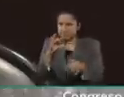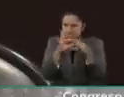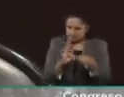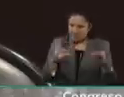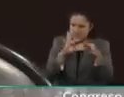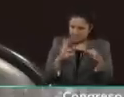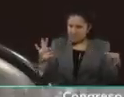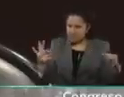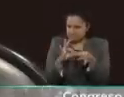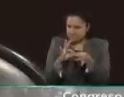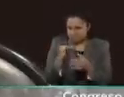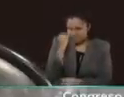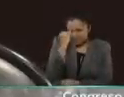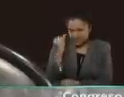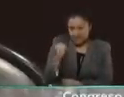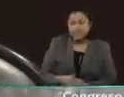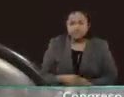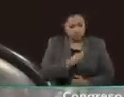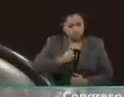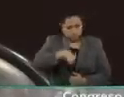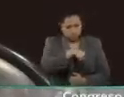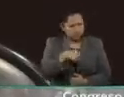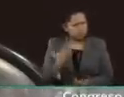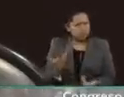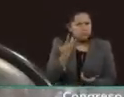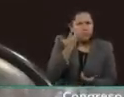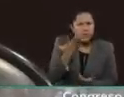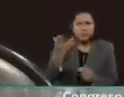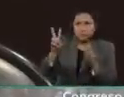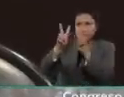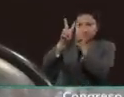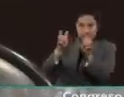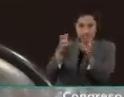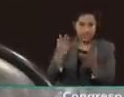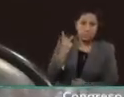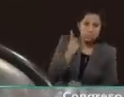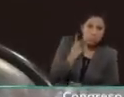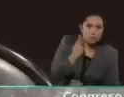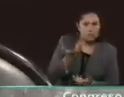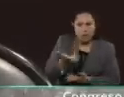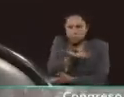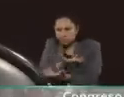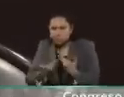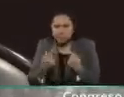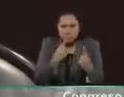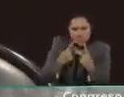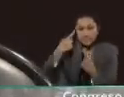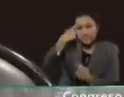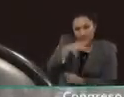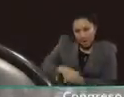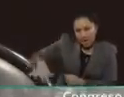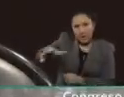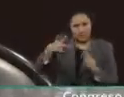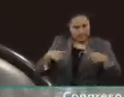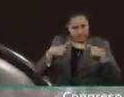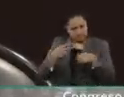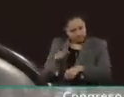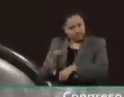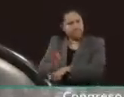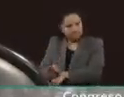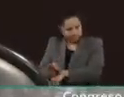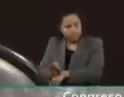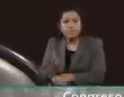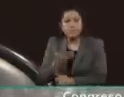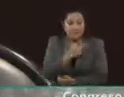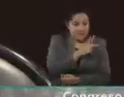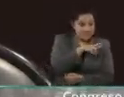que venimos a contribuir a un debate político que enriquezca la vida del Congreso y de la República. En el PRI creemos en el fortalecimiento